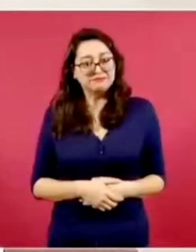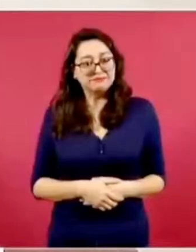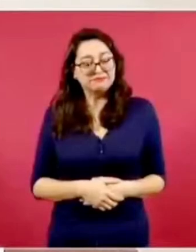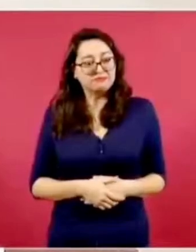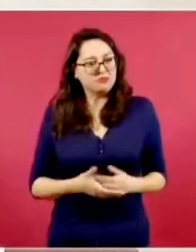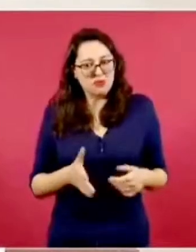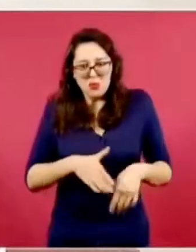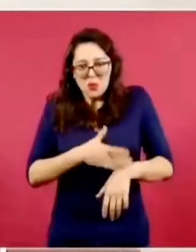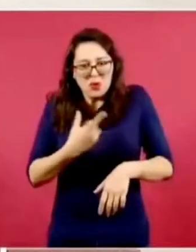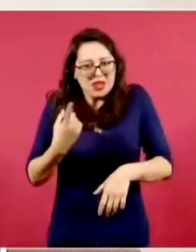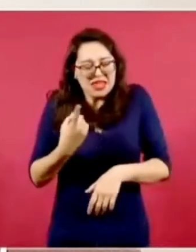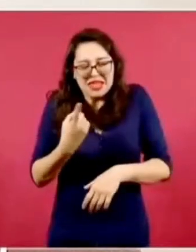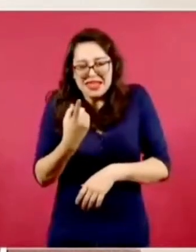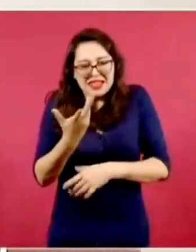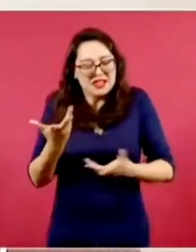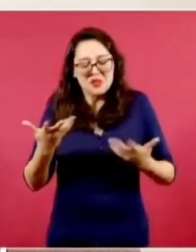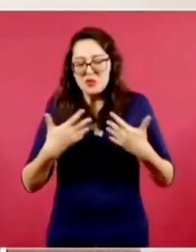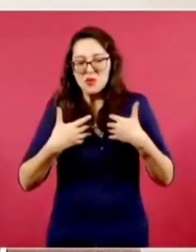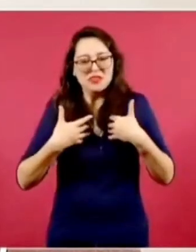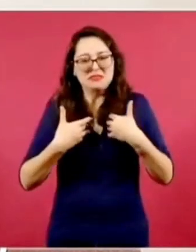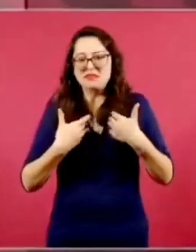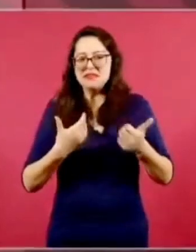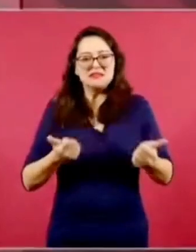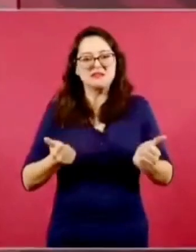¿Cómo fue eso?